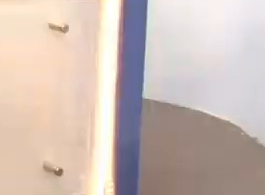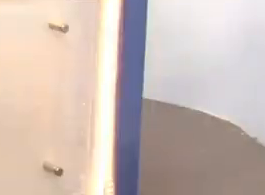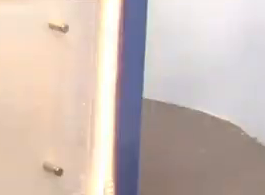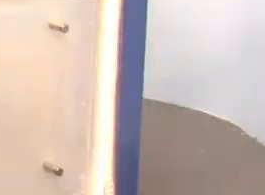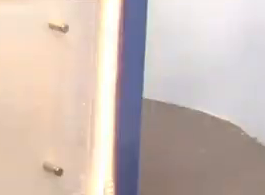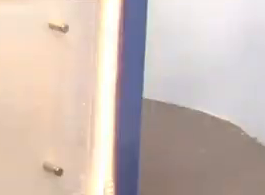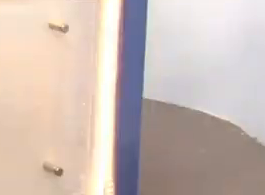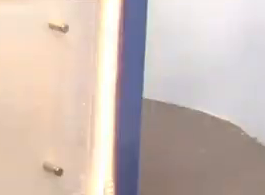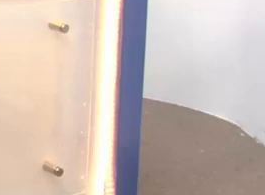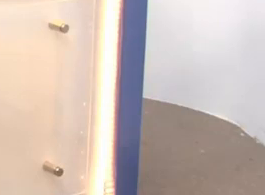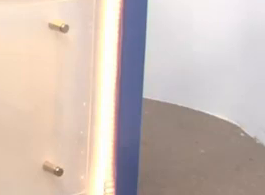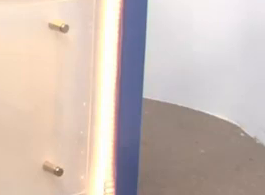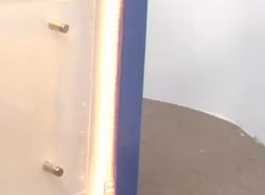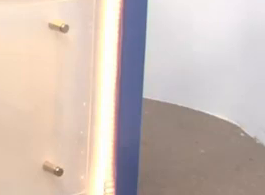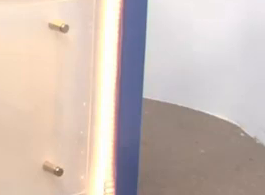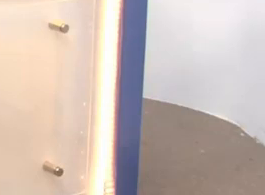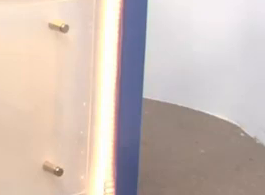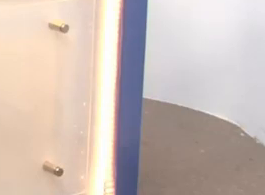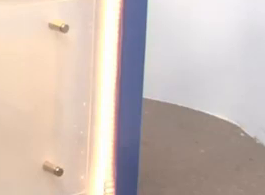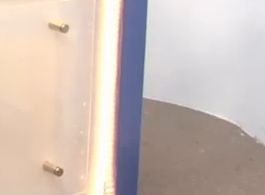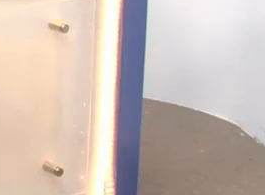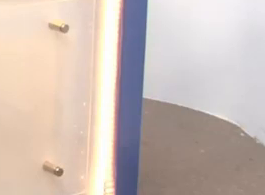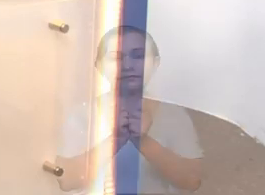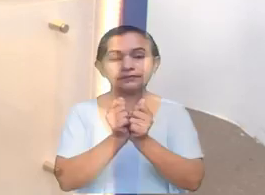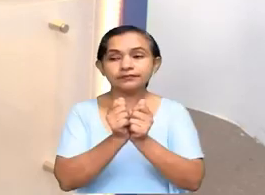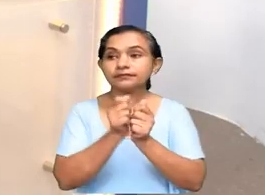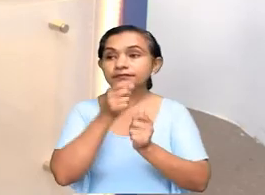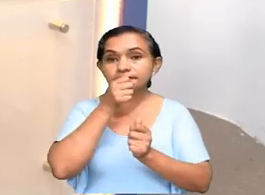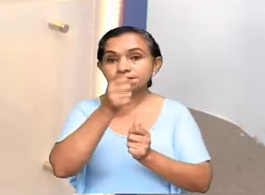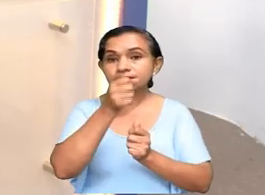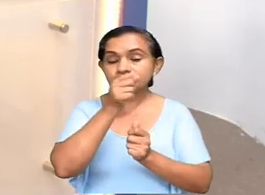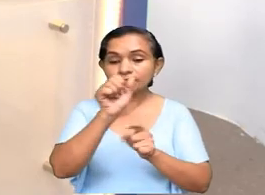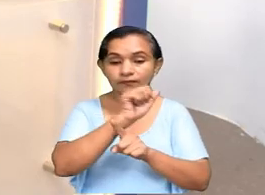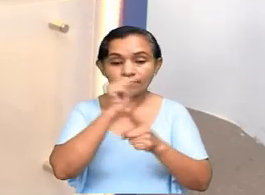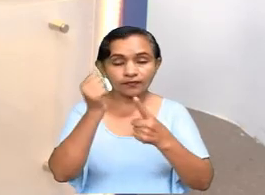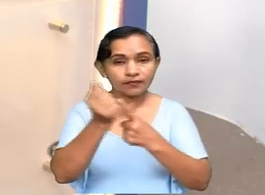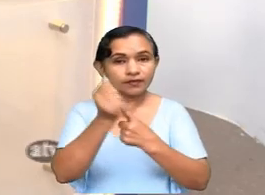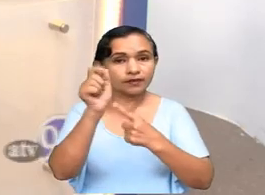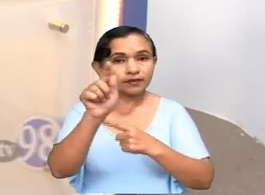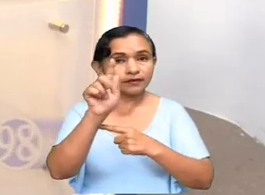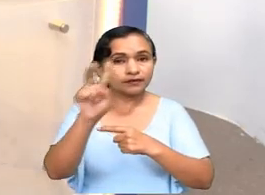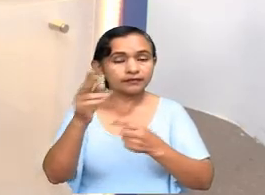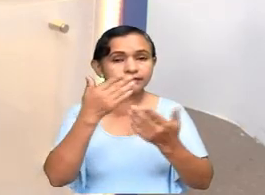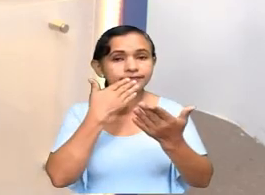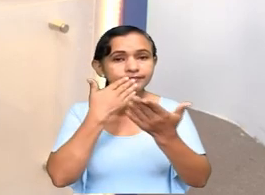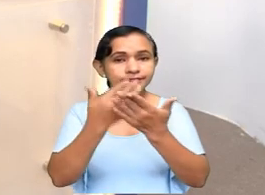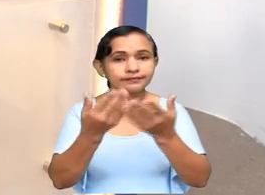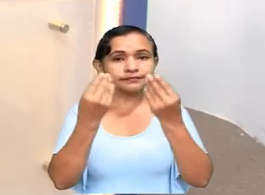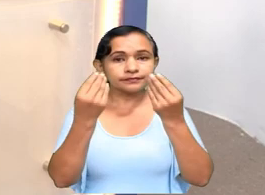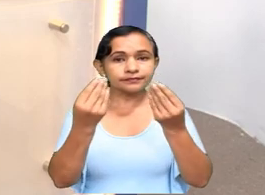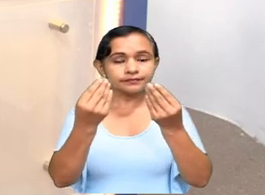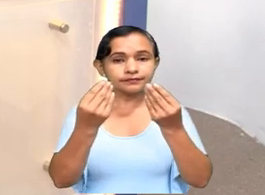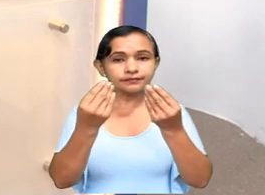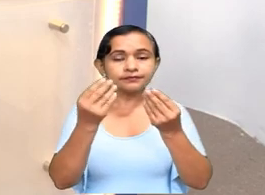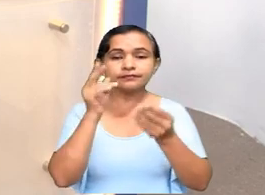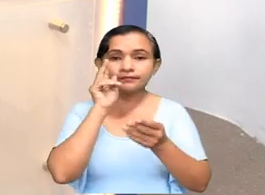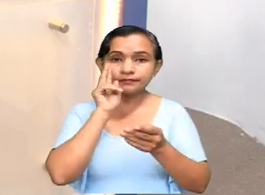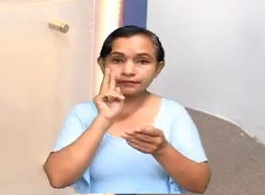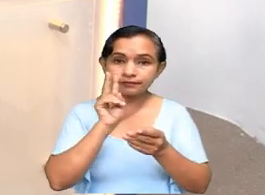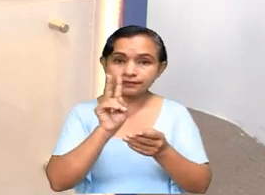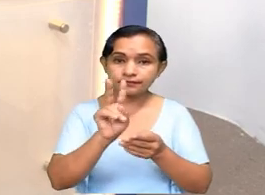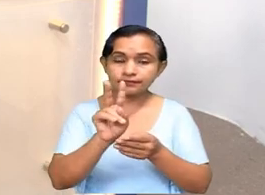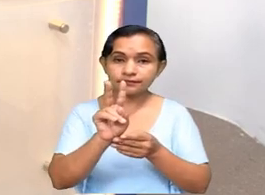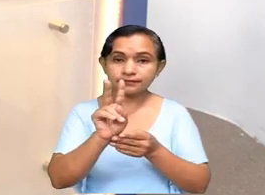A nombre de todo el equipo que hace posible la transmisión de Noticias Asamblea TV, le agradecemos su compañía, le invitamos a que se quede en fiel